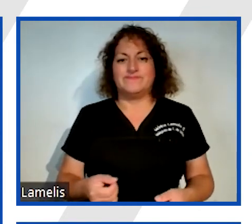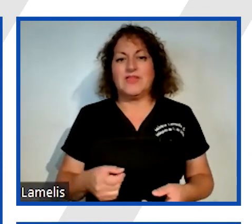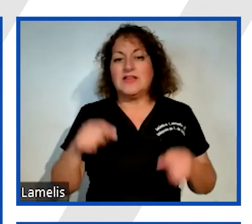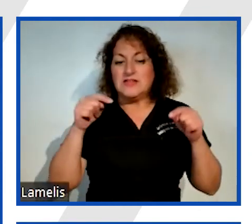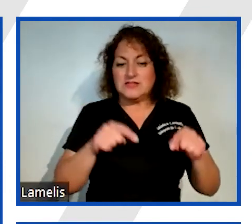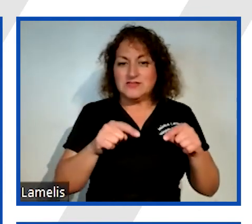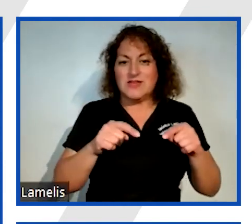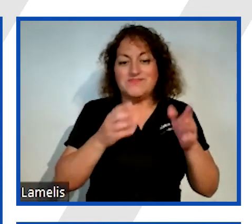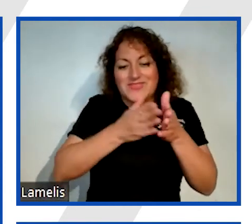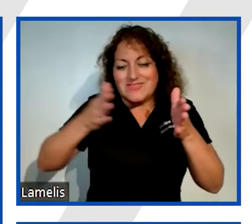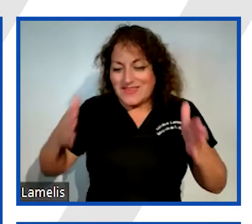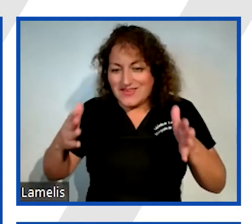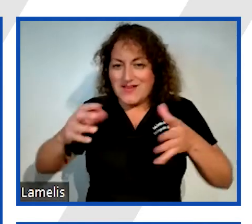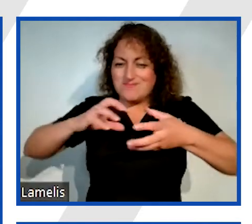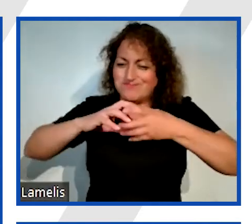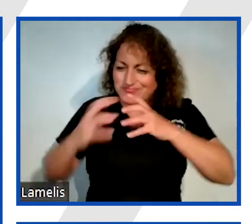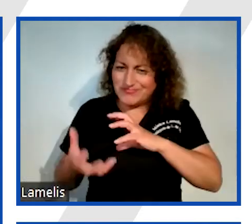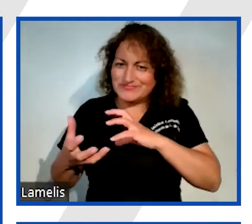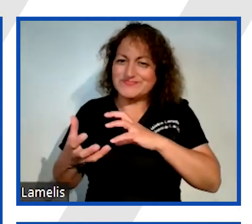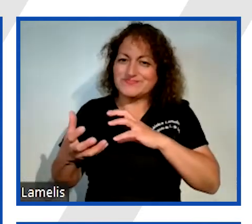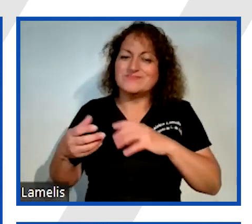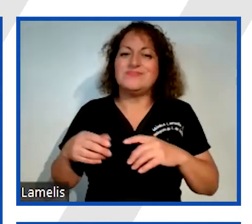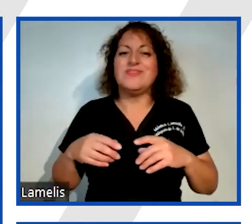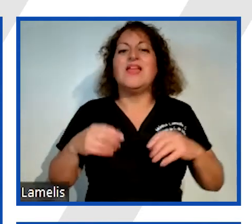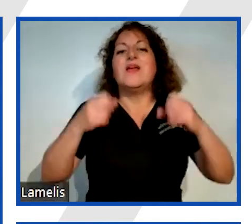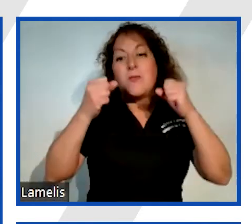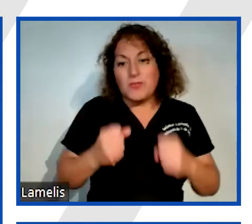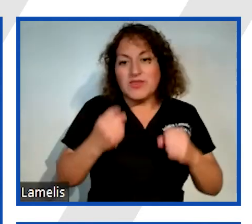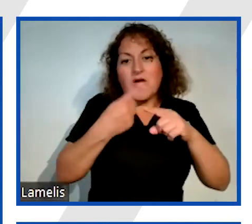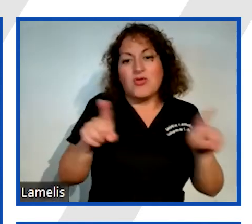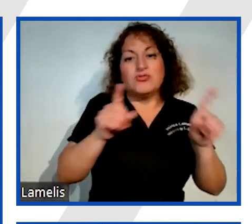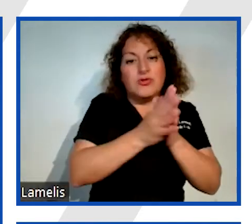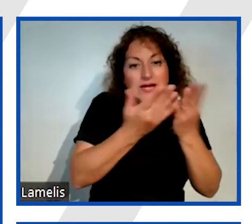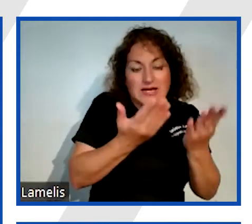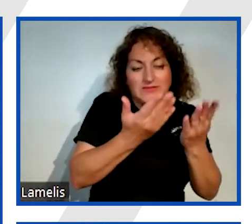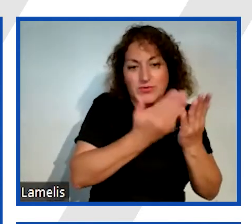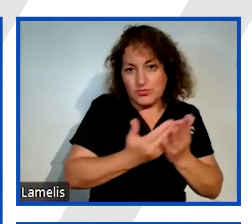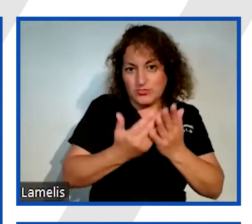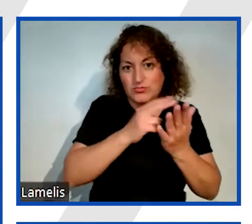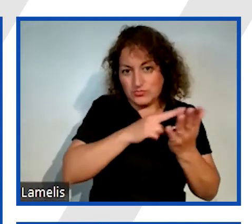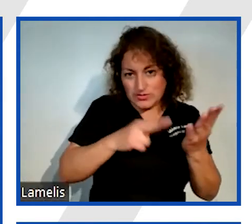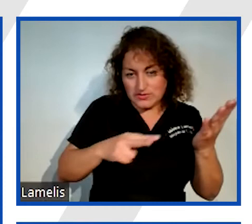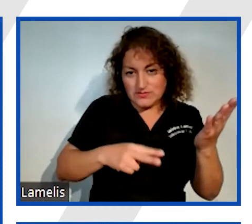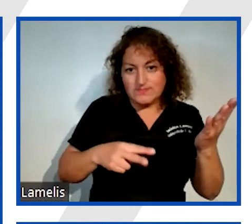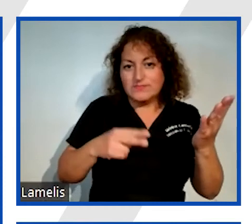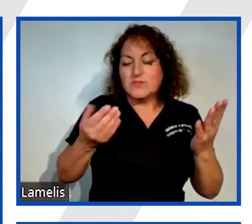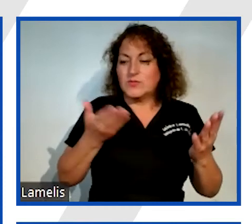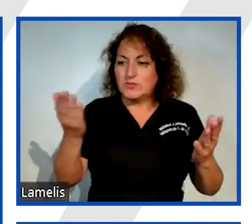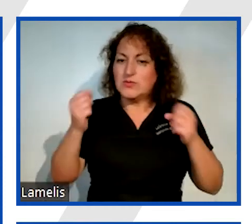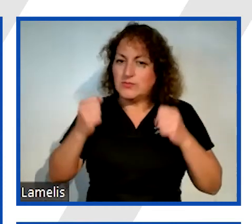lo pueden ver como insisto lo pueden ver en otros libros de texto que no son yo quizás separado en otro pero también en mi interpretación ya